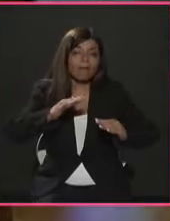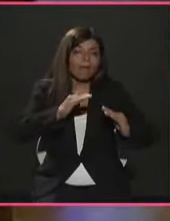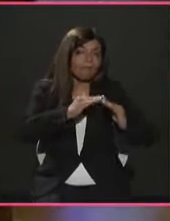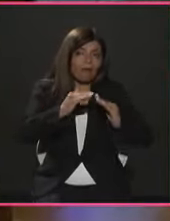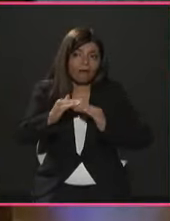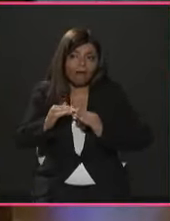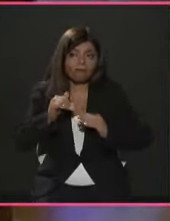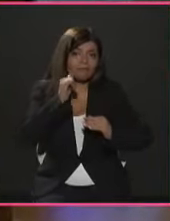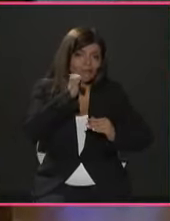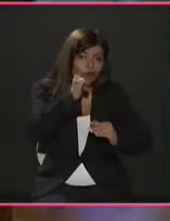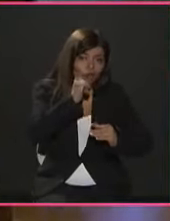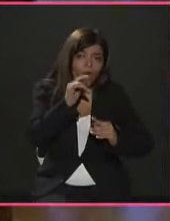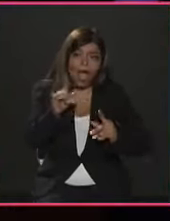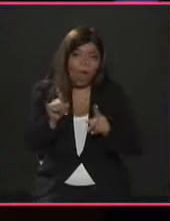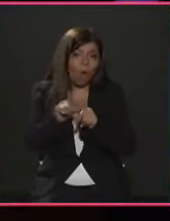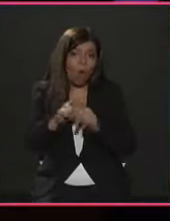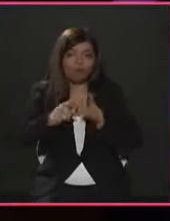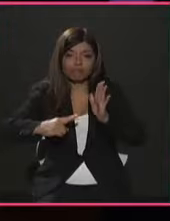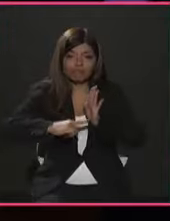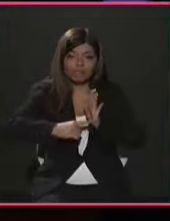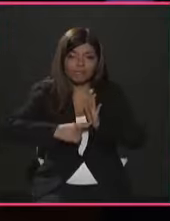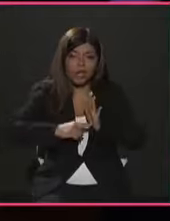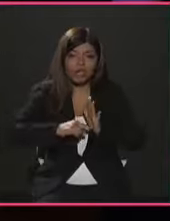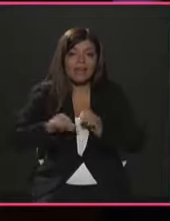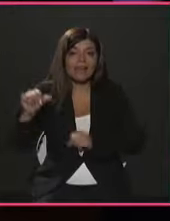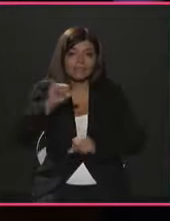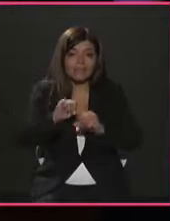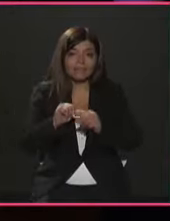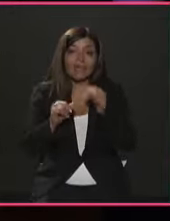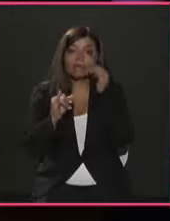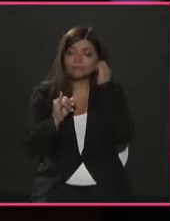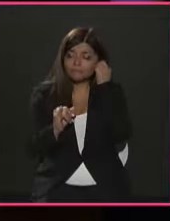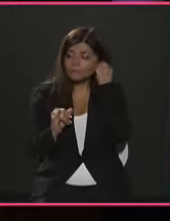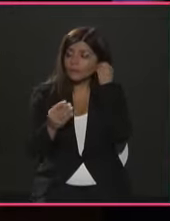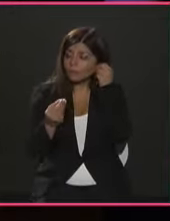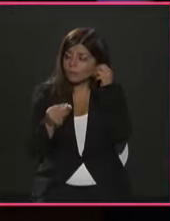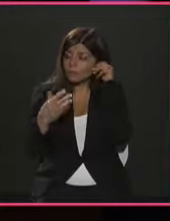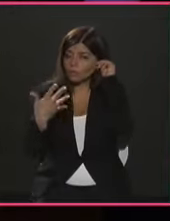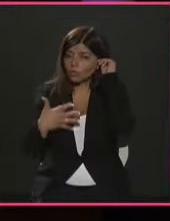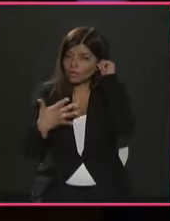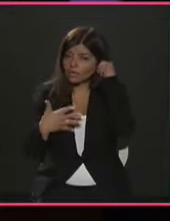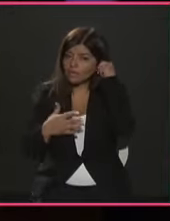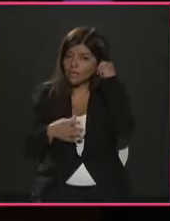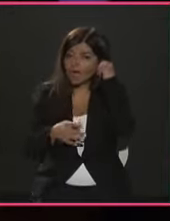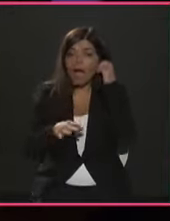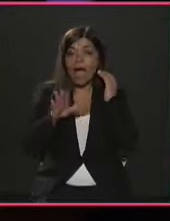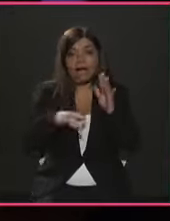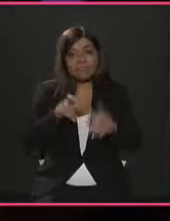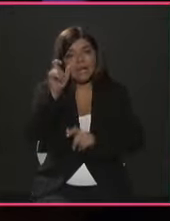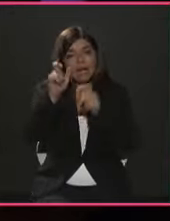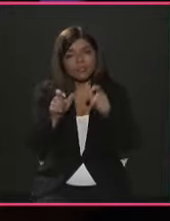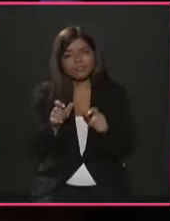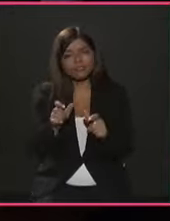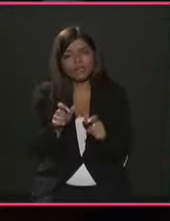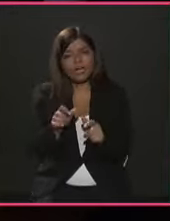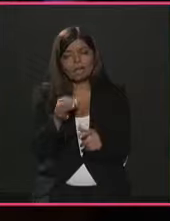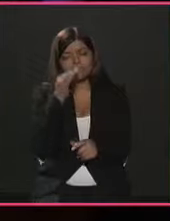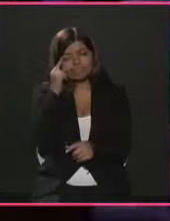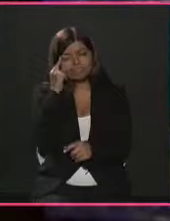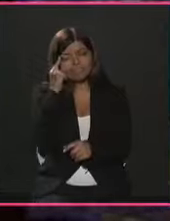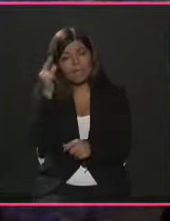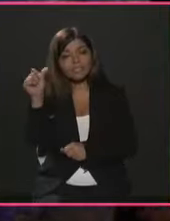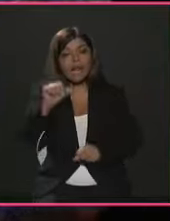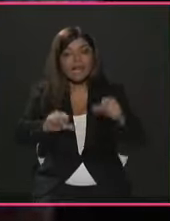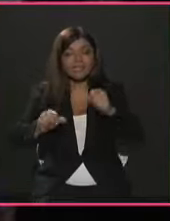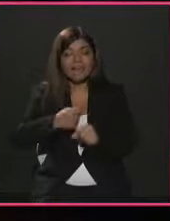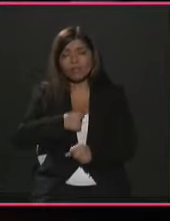camino Sí lo que pasa es que yo creo que es super importante lo que tú dices eh Muchas veces las personas creen que la ciencia es aburrida y de verdad está en todas partes yo